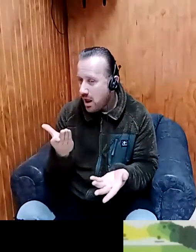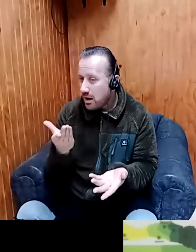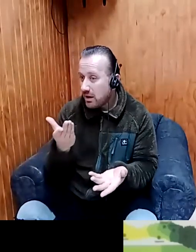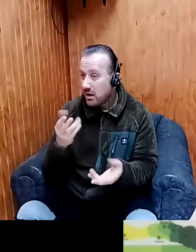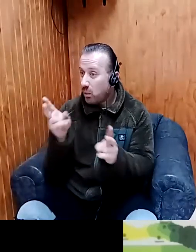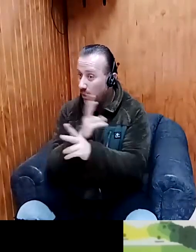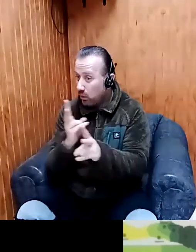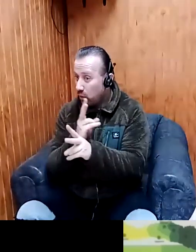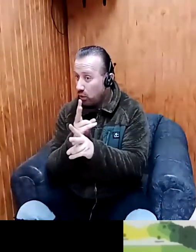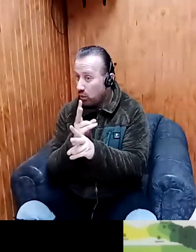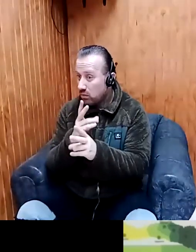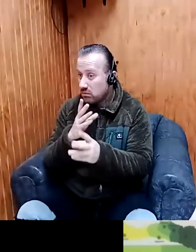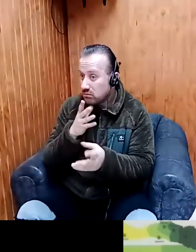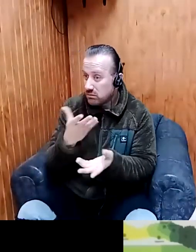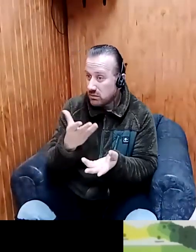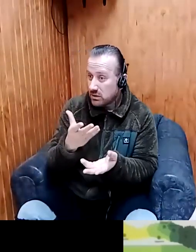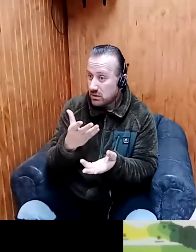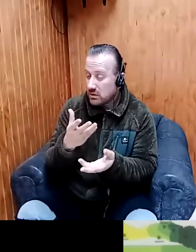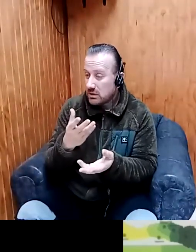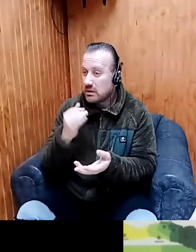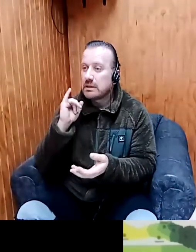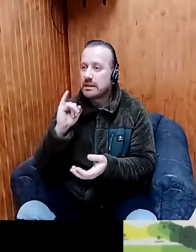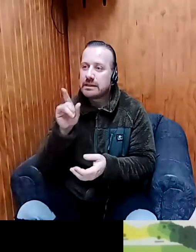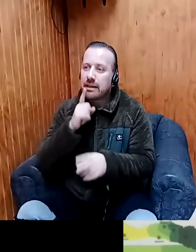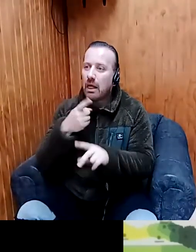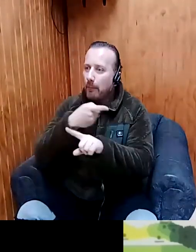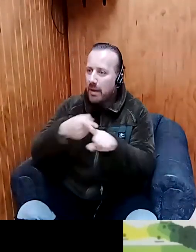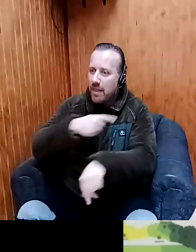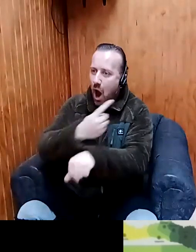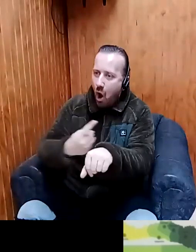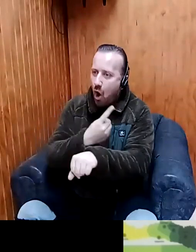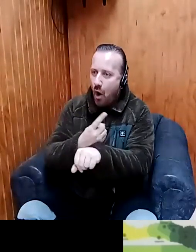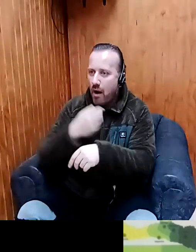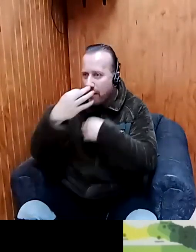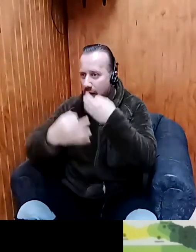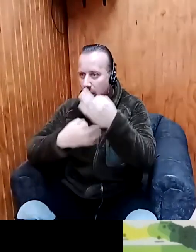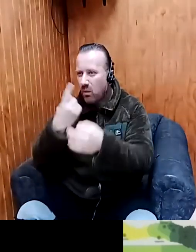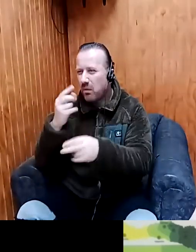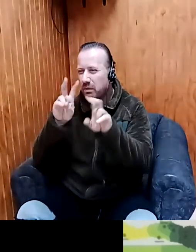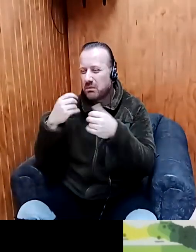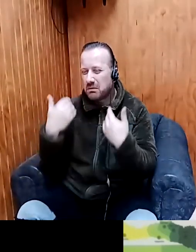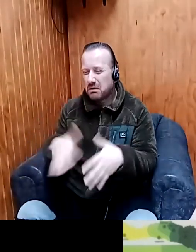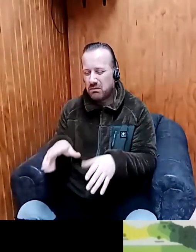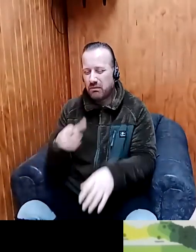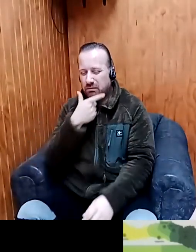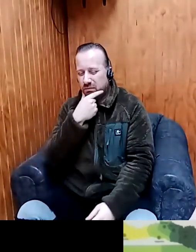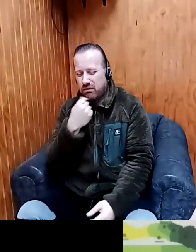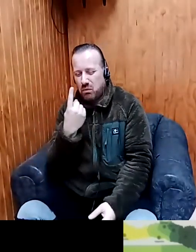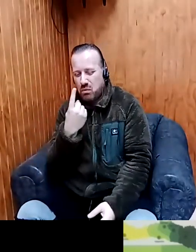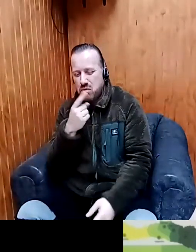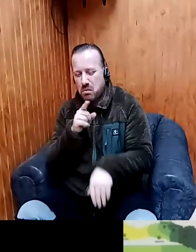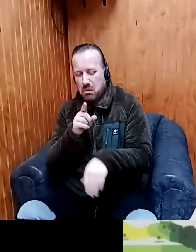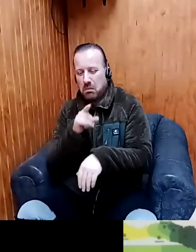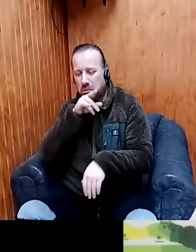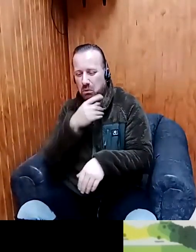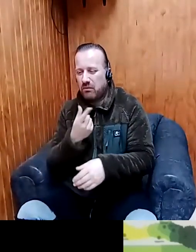¿Es oxígeno? Entonces, tener media hora discutiendo a los chicos y chicas, algo que tú puedes resolverlo en un minuto. Tú en un minuto puedes decir, no,